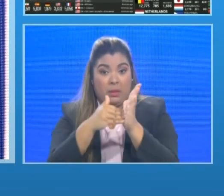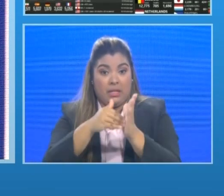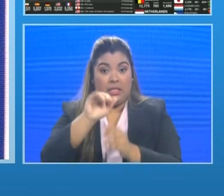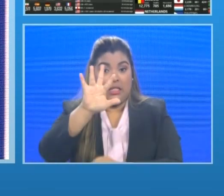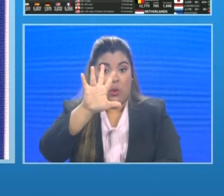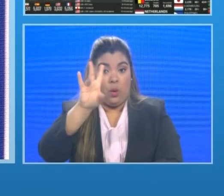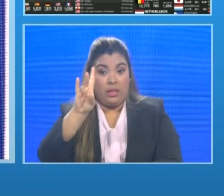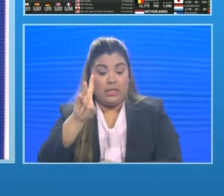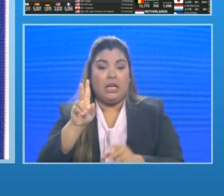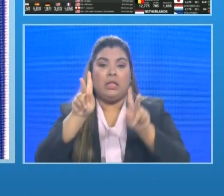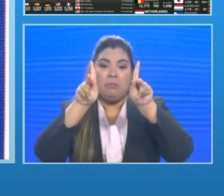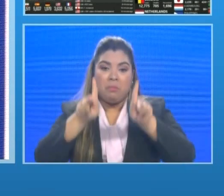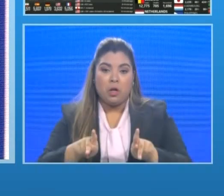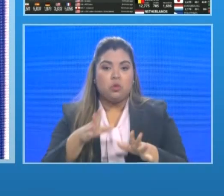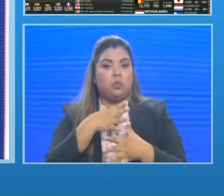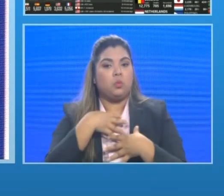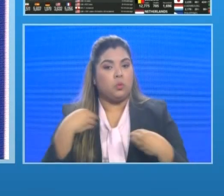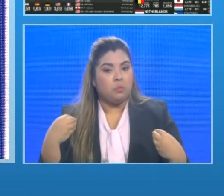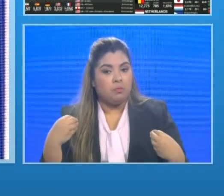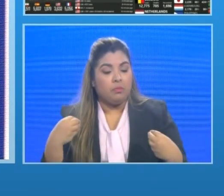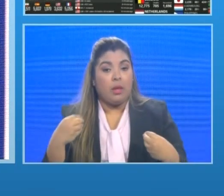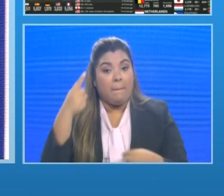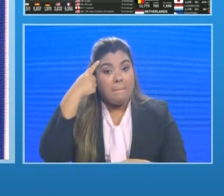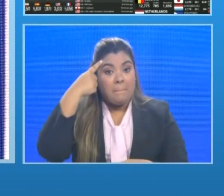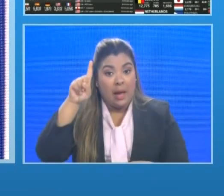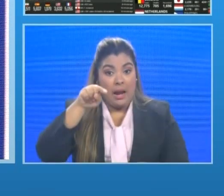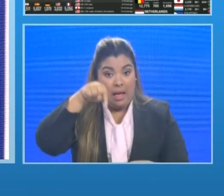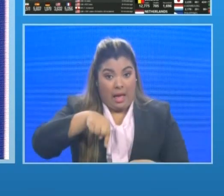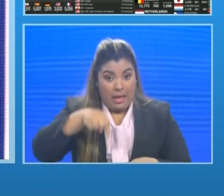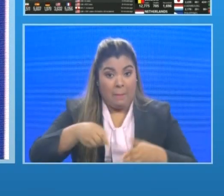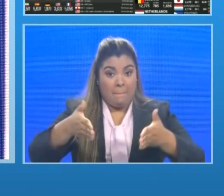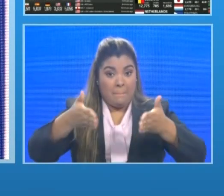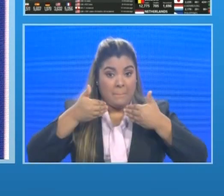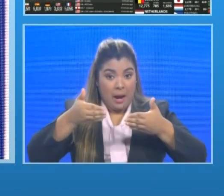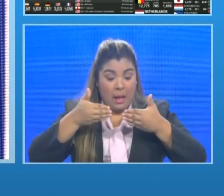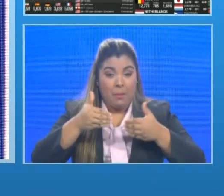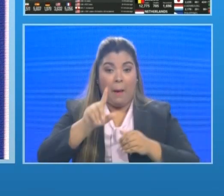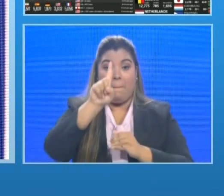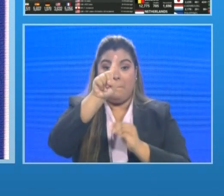172.657 recuperados. Para Panamá tenemos